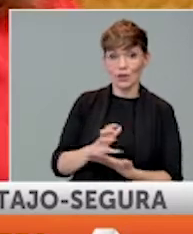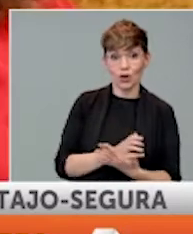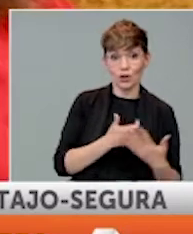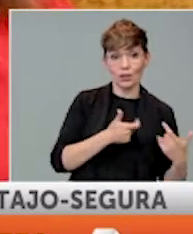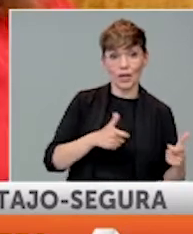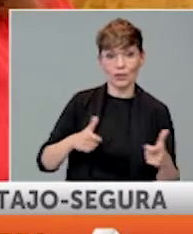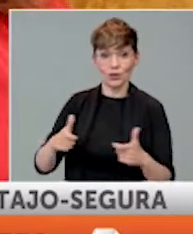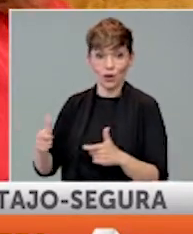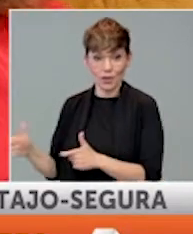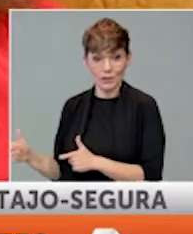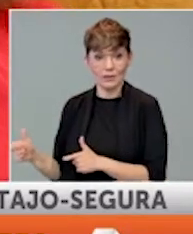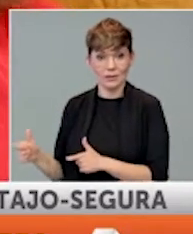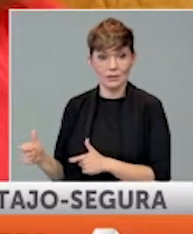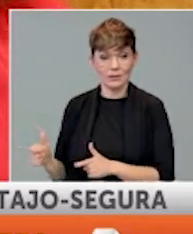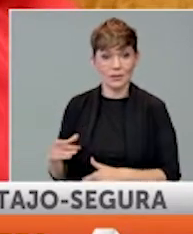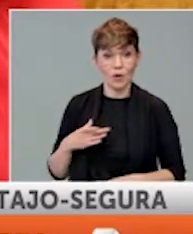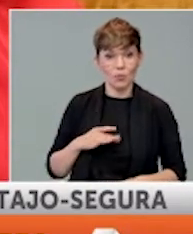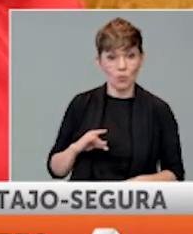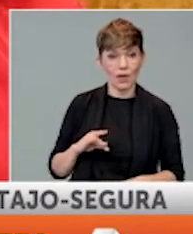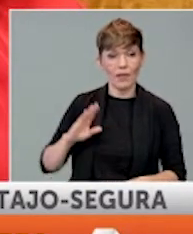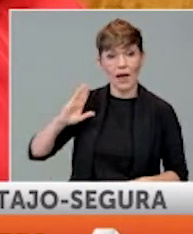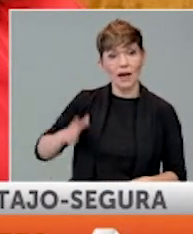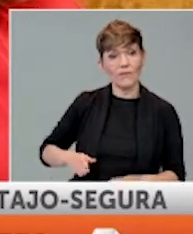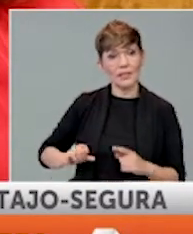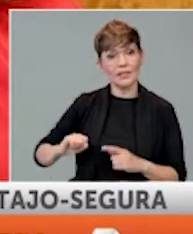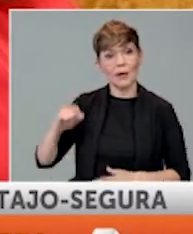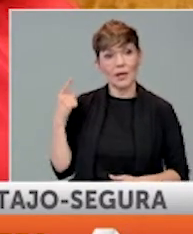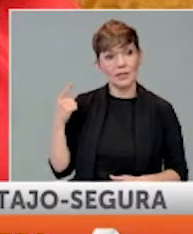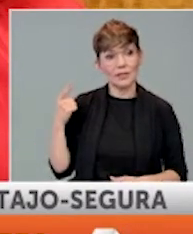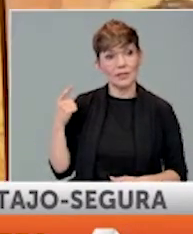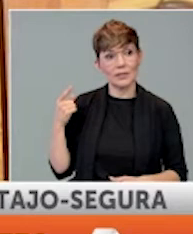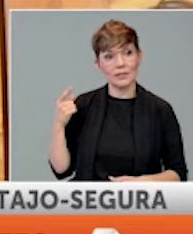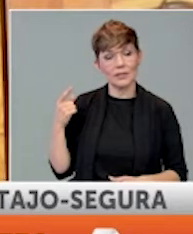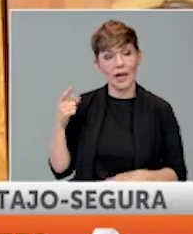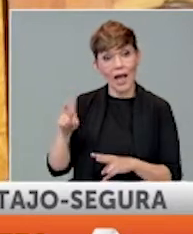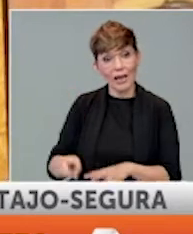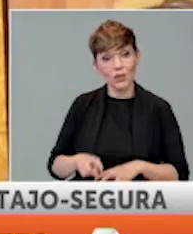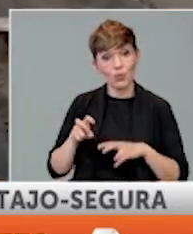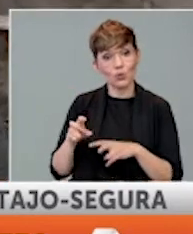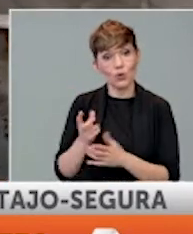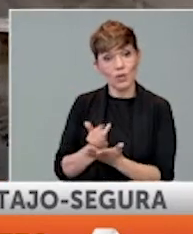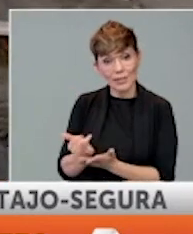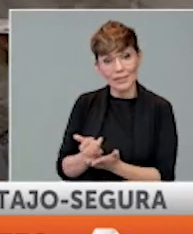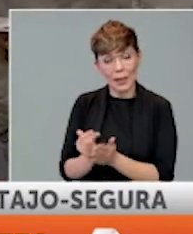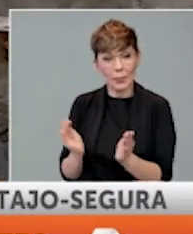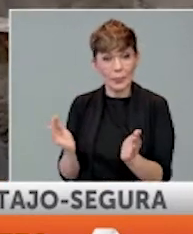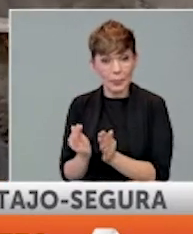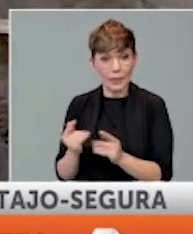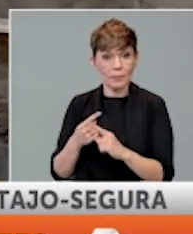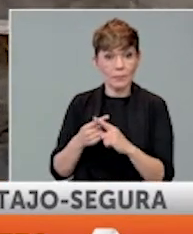agro, sino también y posiblemente más, mucho más, a los pequeños y medianos agricultores, que son muchos, muchísimos, los que